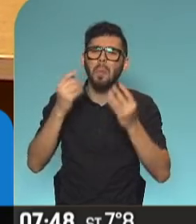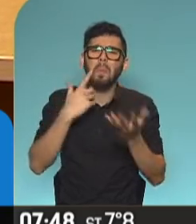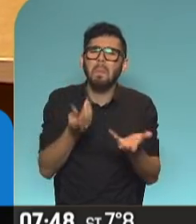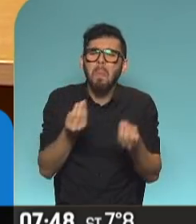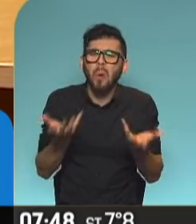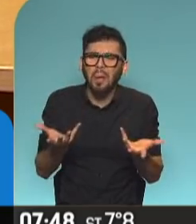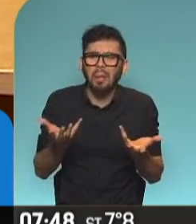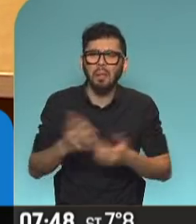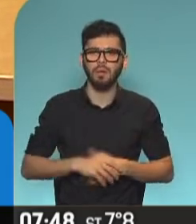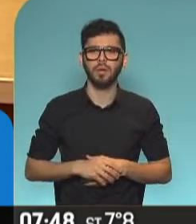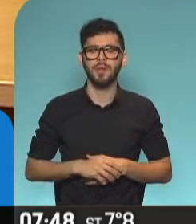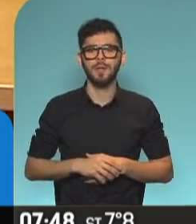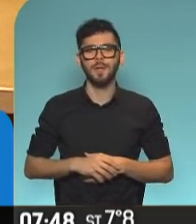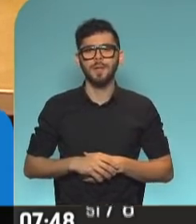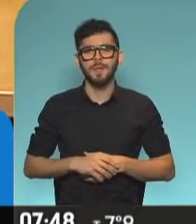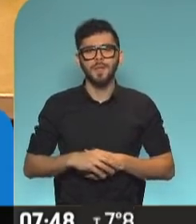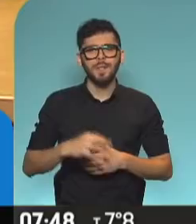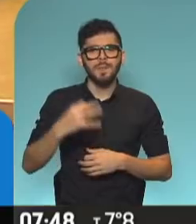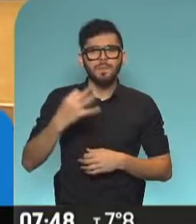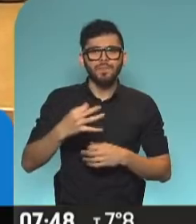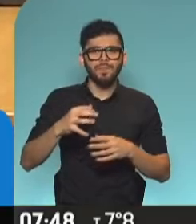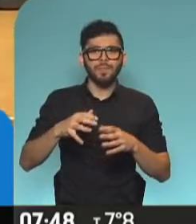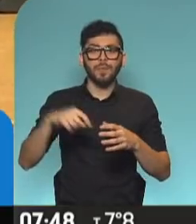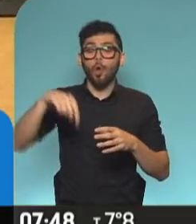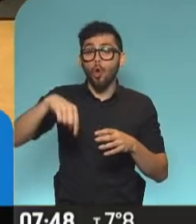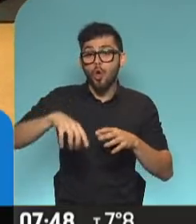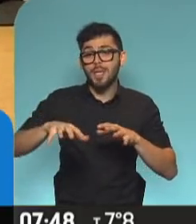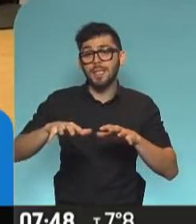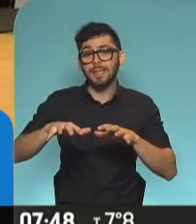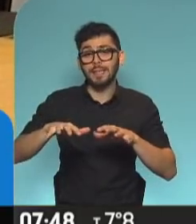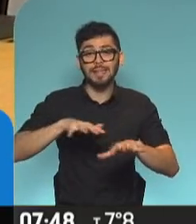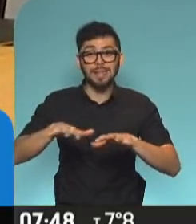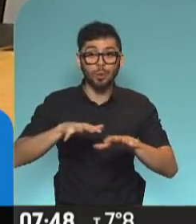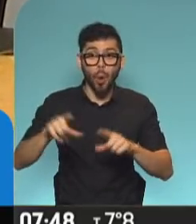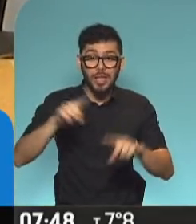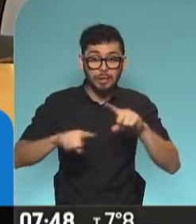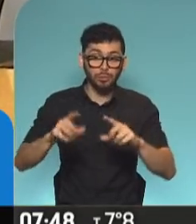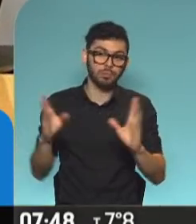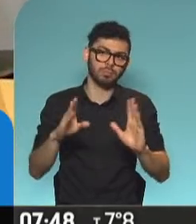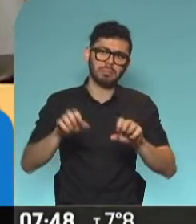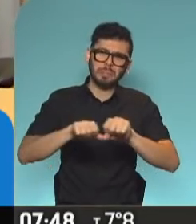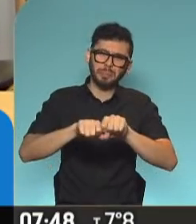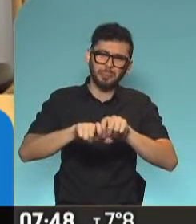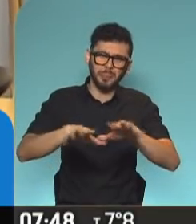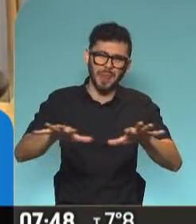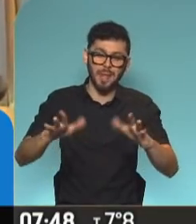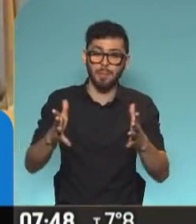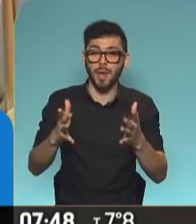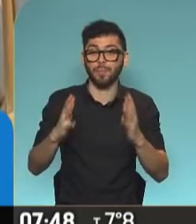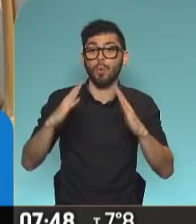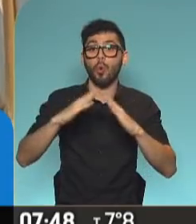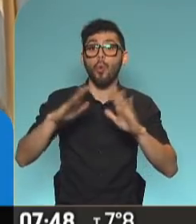esto? A ver, la situación en la que nos toca administrar hoy, en una pandemia mundial, en esta cuarentena